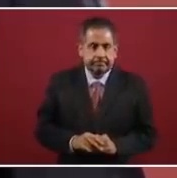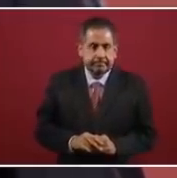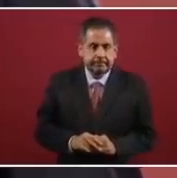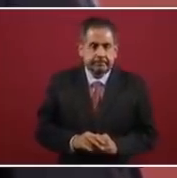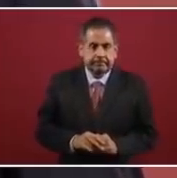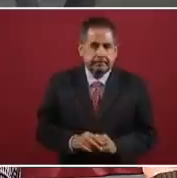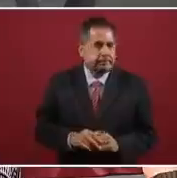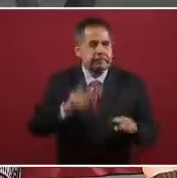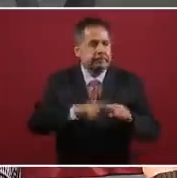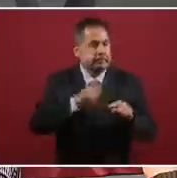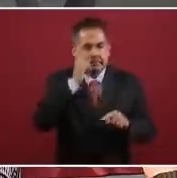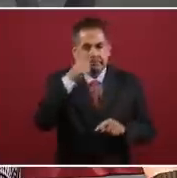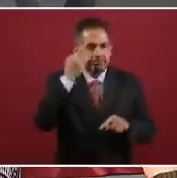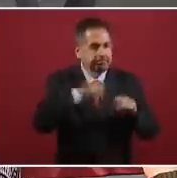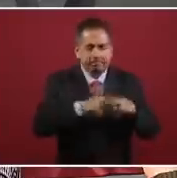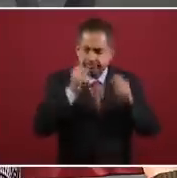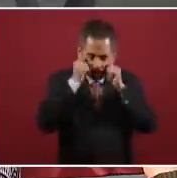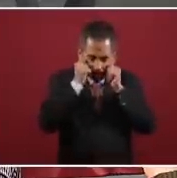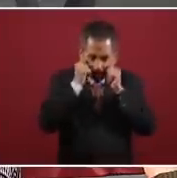Trátese de quien se trate.